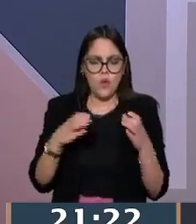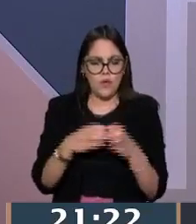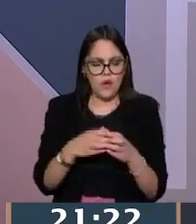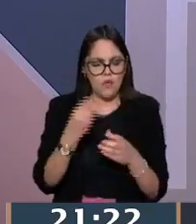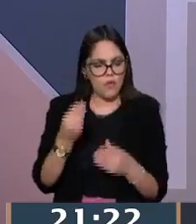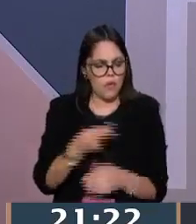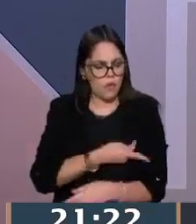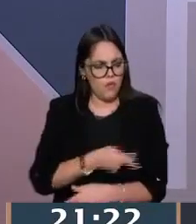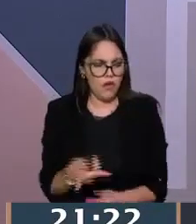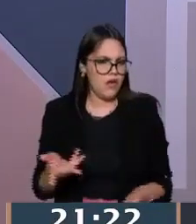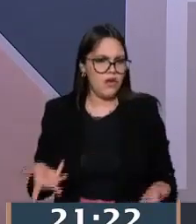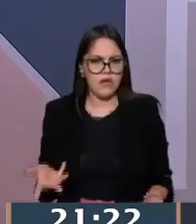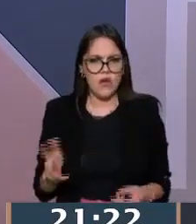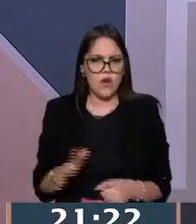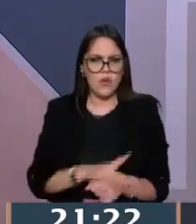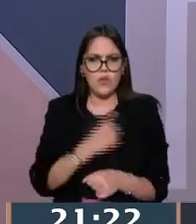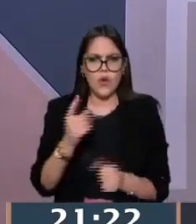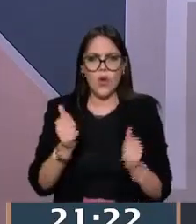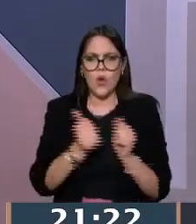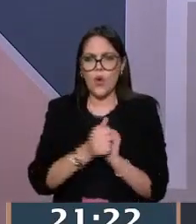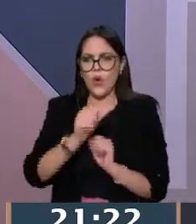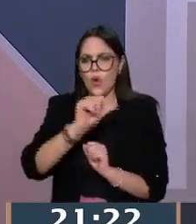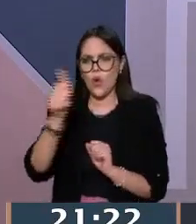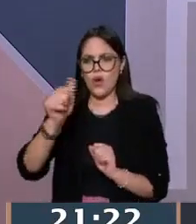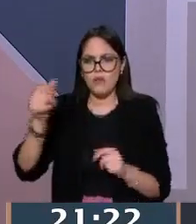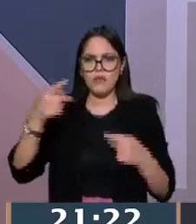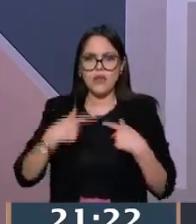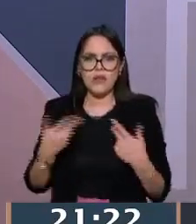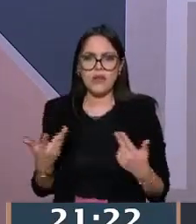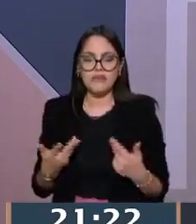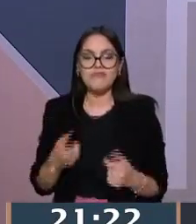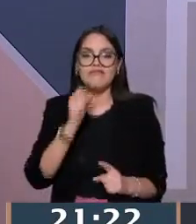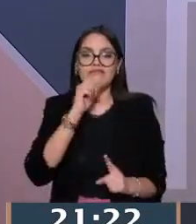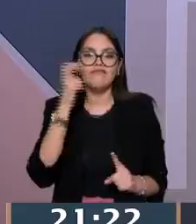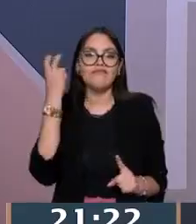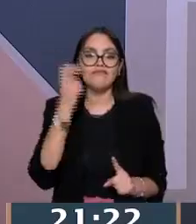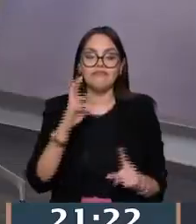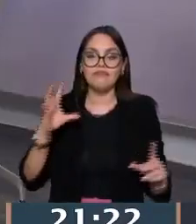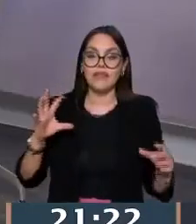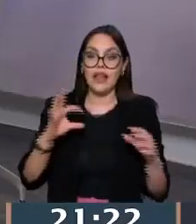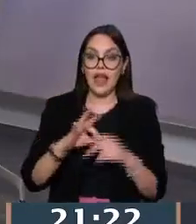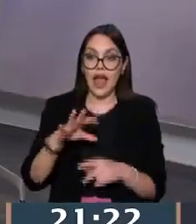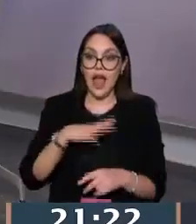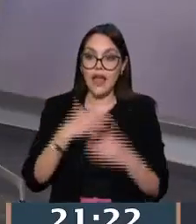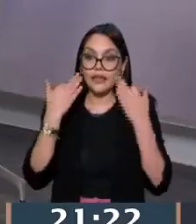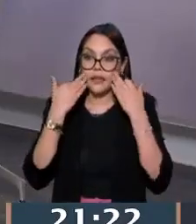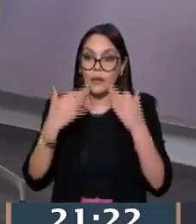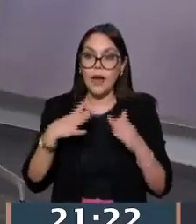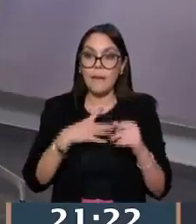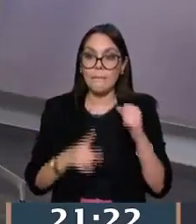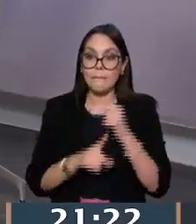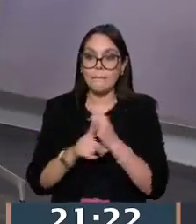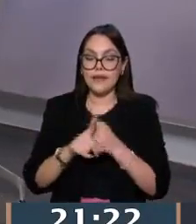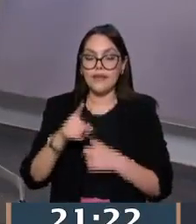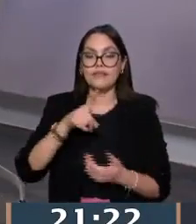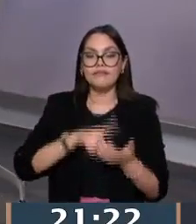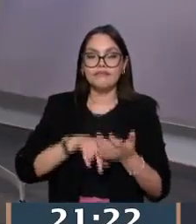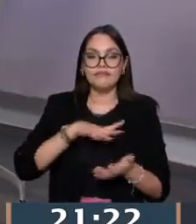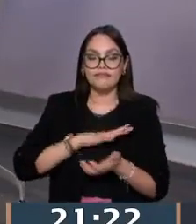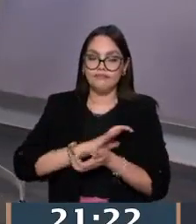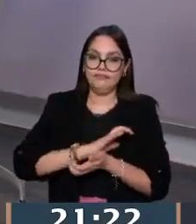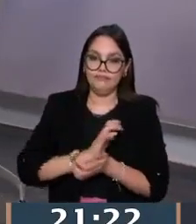pobre respecto al resto mestizo? Bueno, ya esa sola correlación te muestra que hay una estructura de